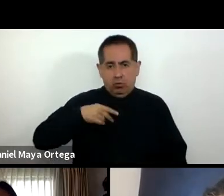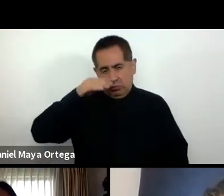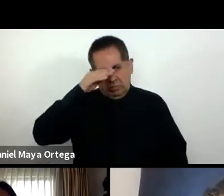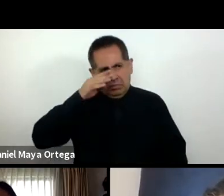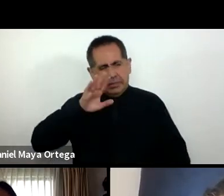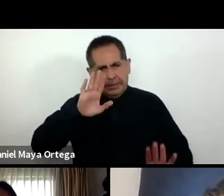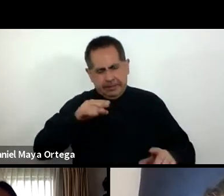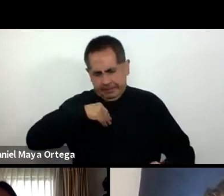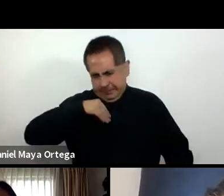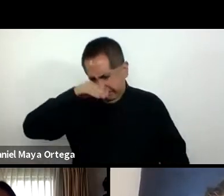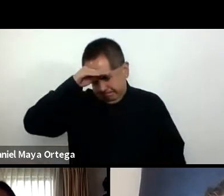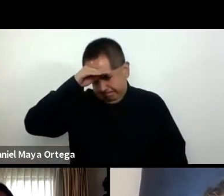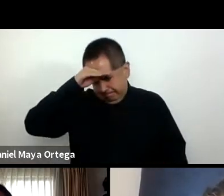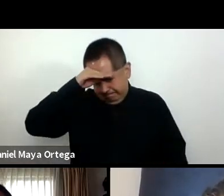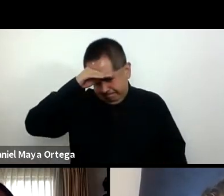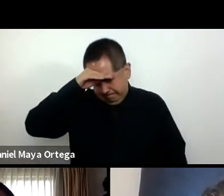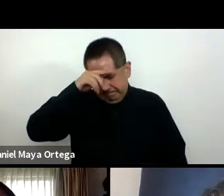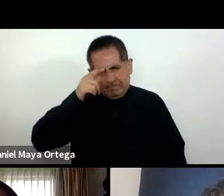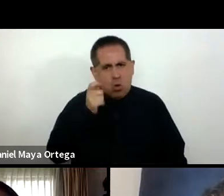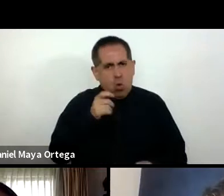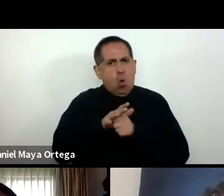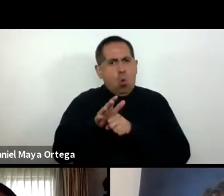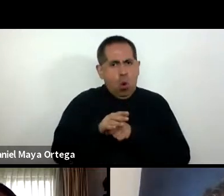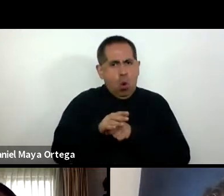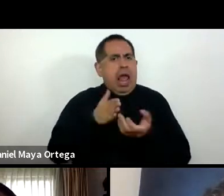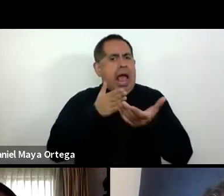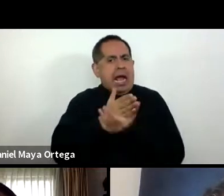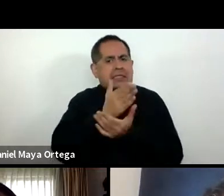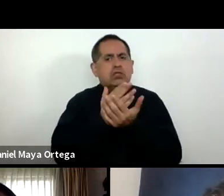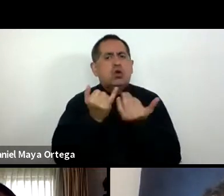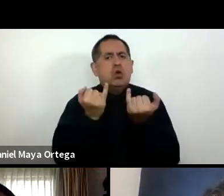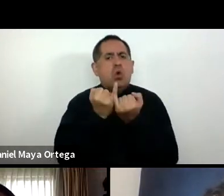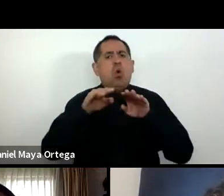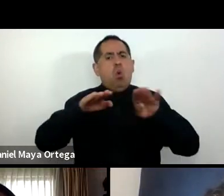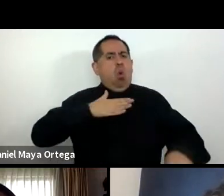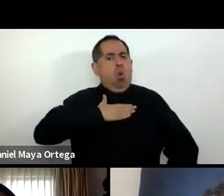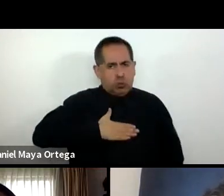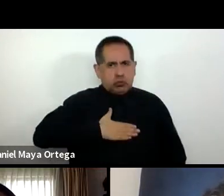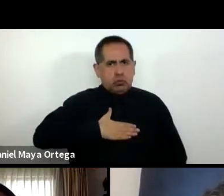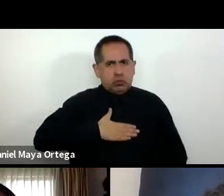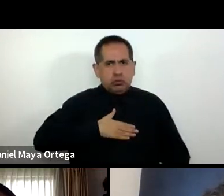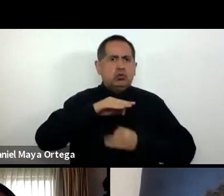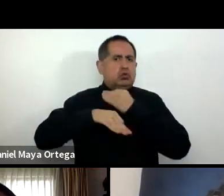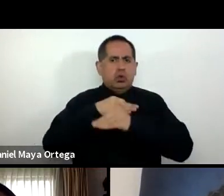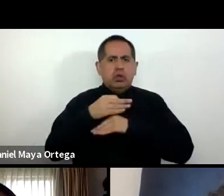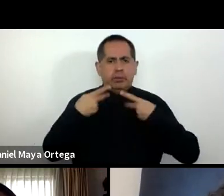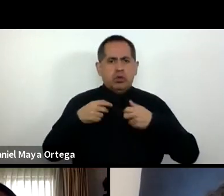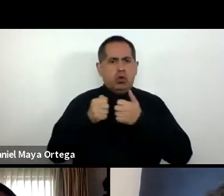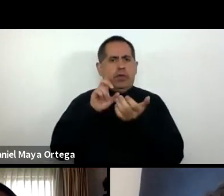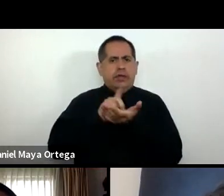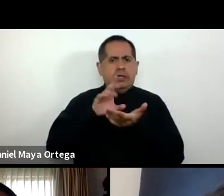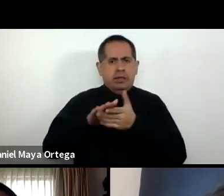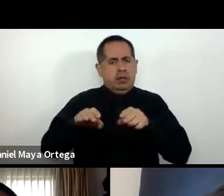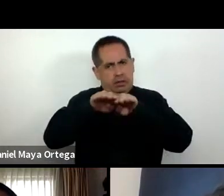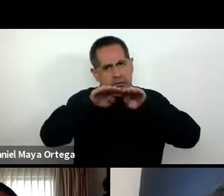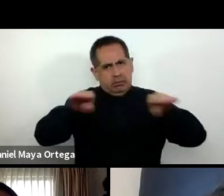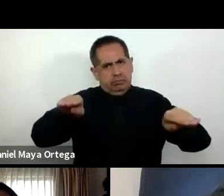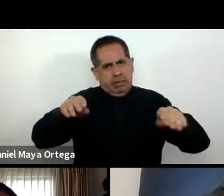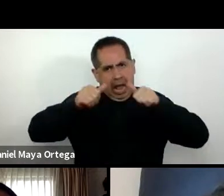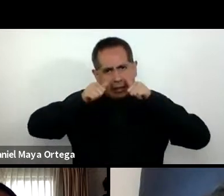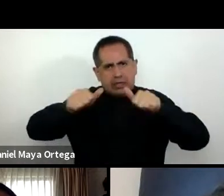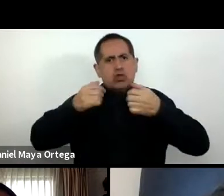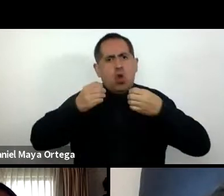cuestionarnos para que sea un acceso equitativo e igualitario de las personas con discapacidad en el acceso a la